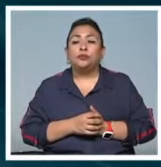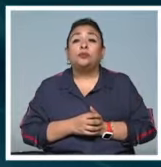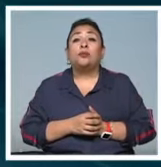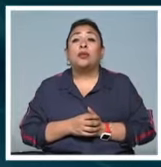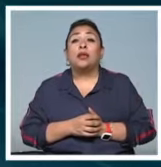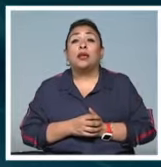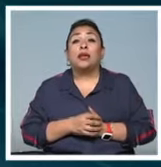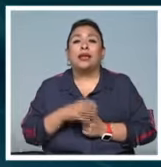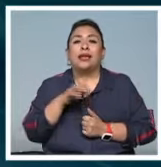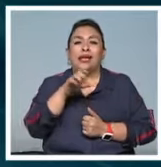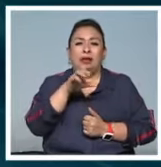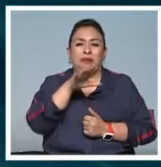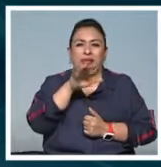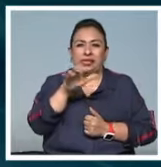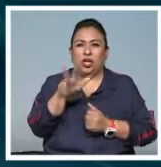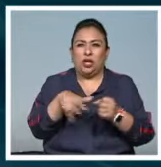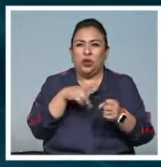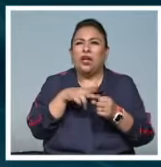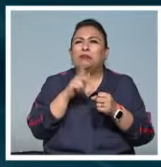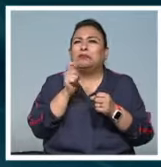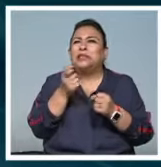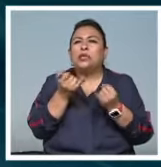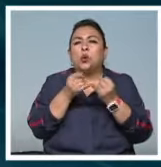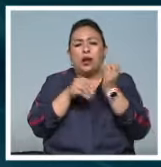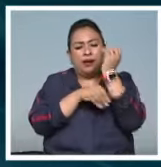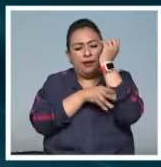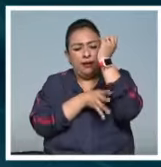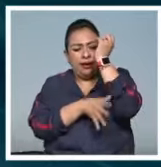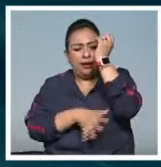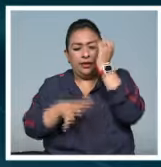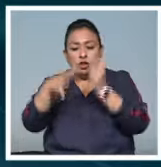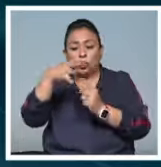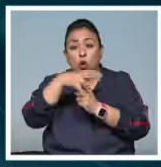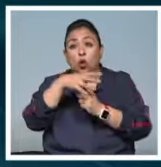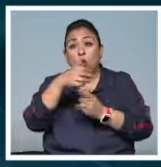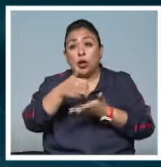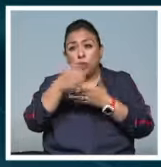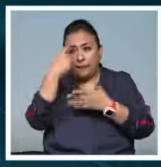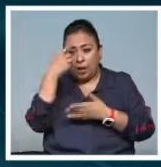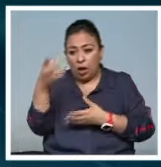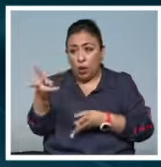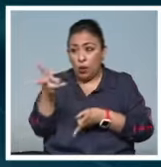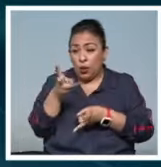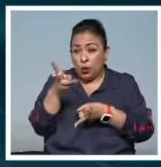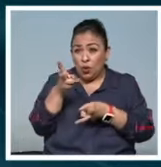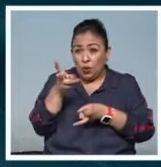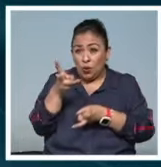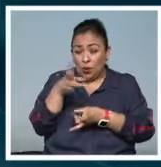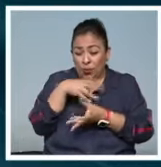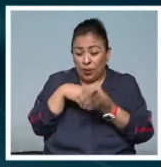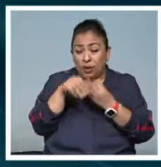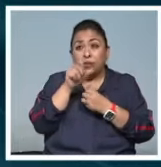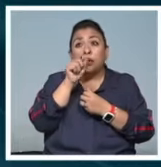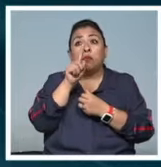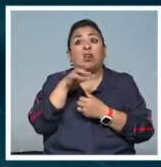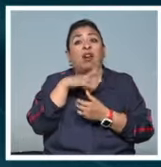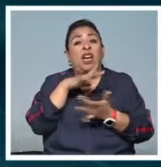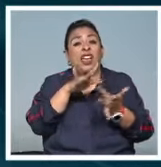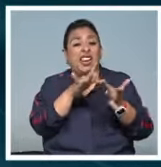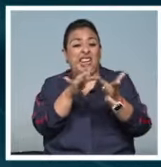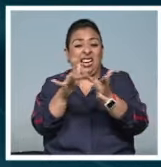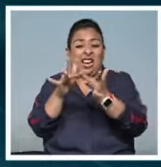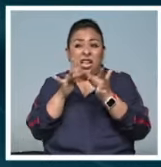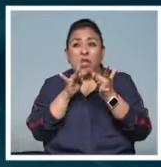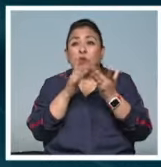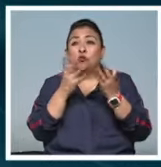El micelio en la naturaleza es como una raíz que tienen los hongos que les sirven para nutrirse, pero que también crea una gran red que los